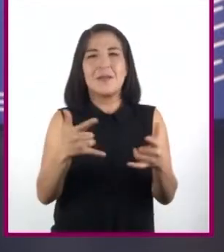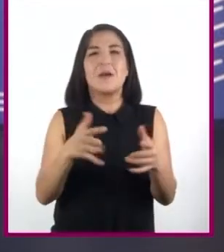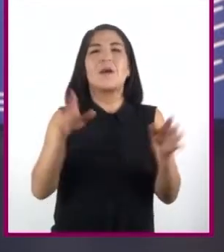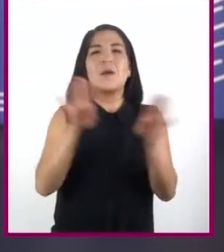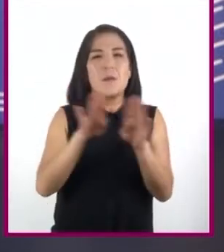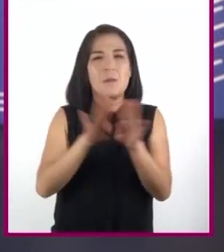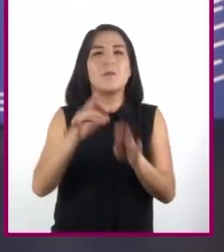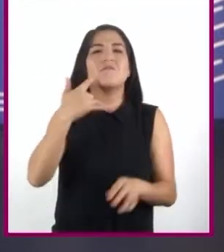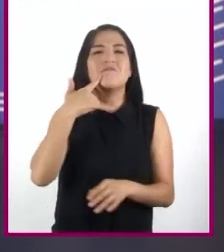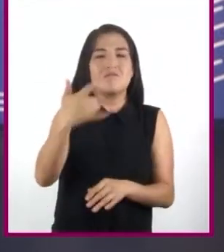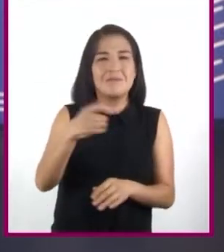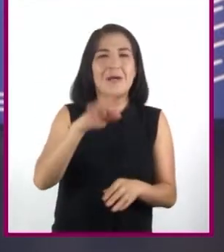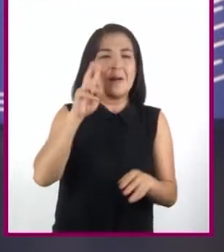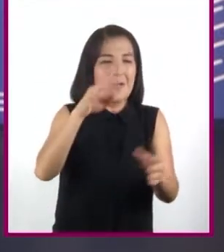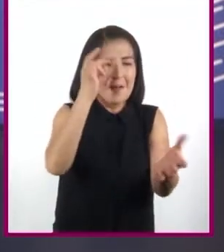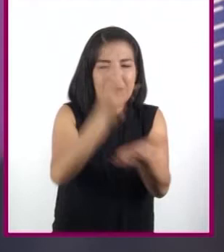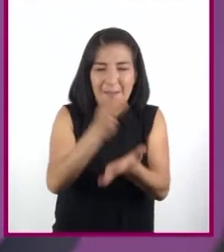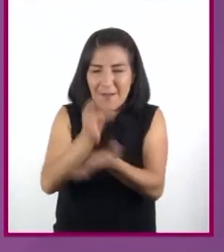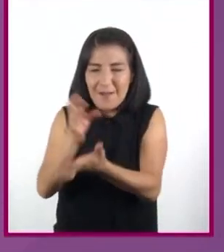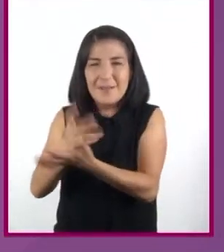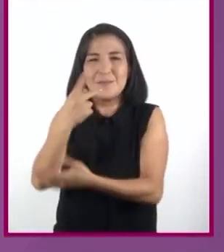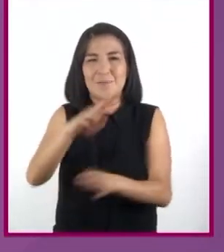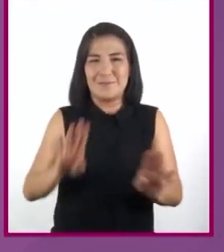logremos identificar sus características.